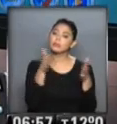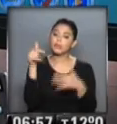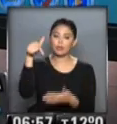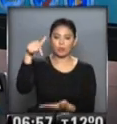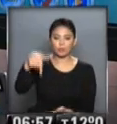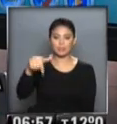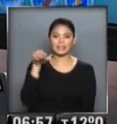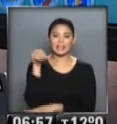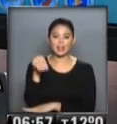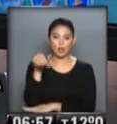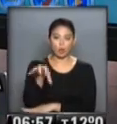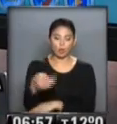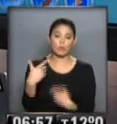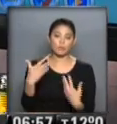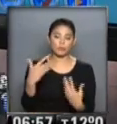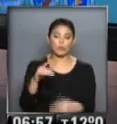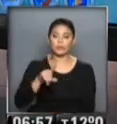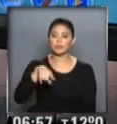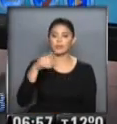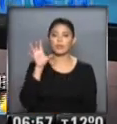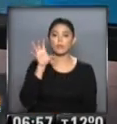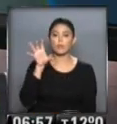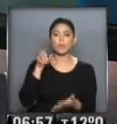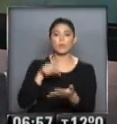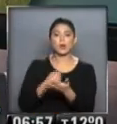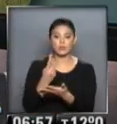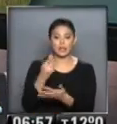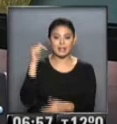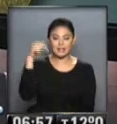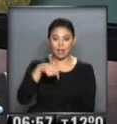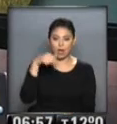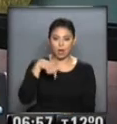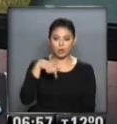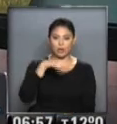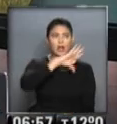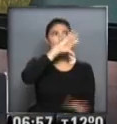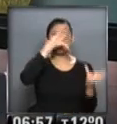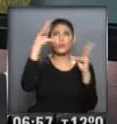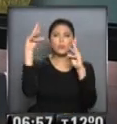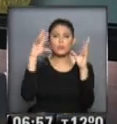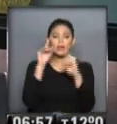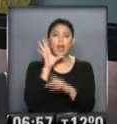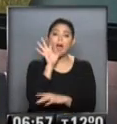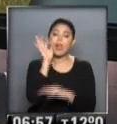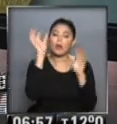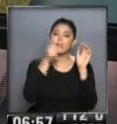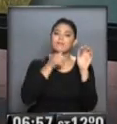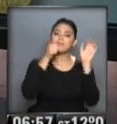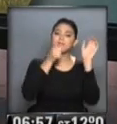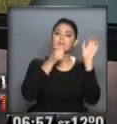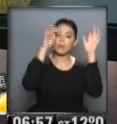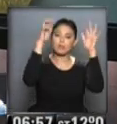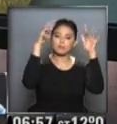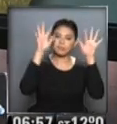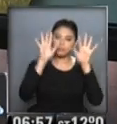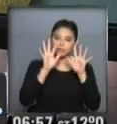el fin de semana. En el Gran Buenos Aires, en este momento, mucha nubosidad, alguna garuita, las temperaturas más altas